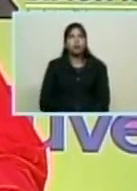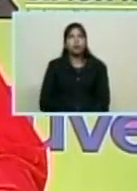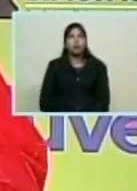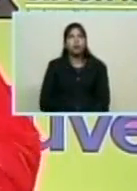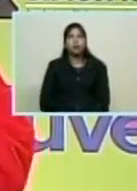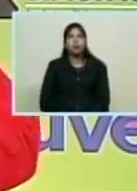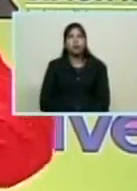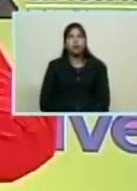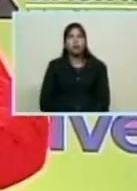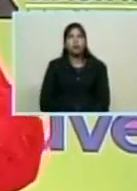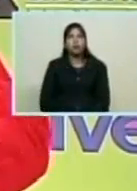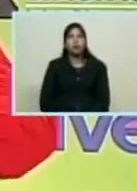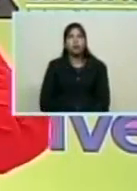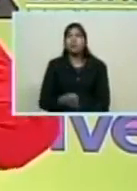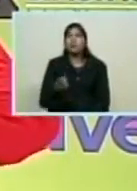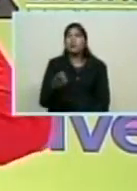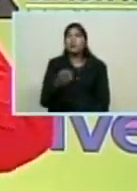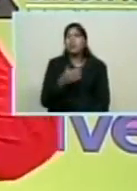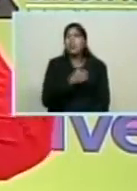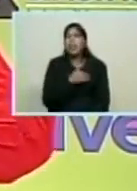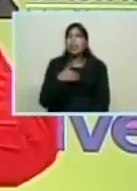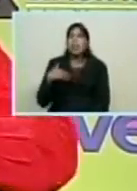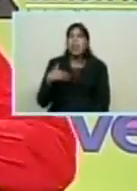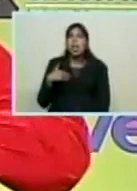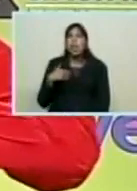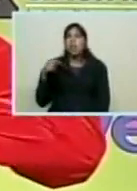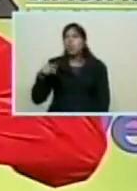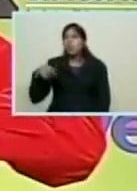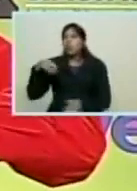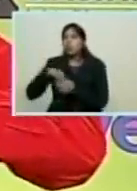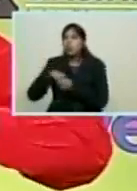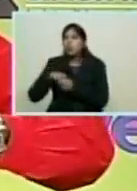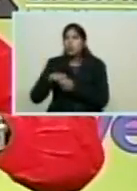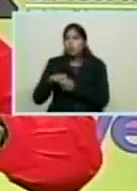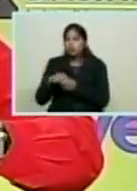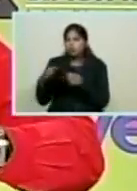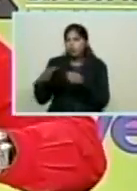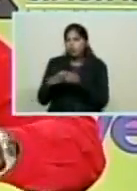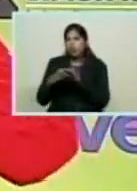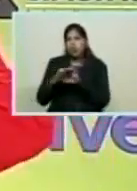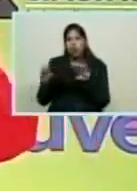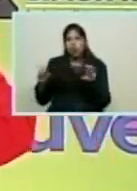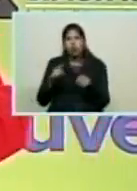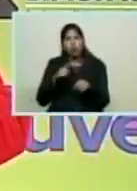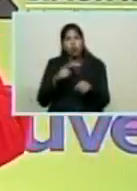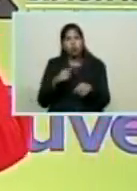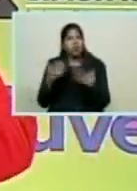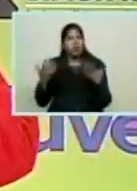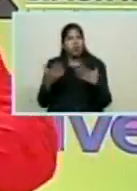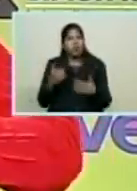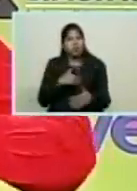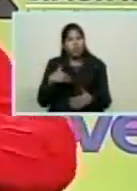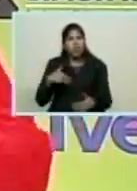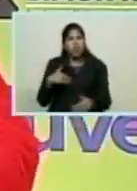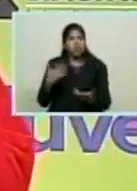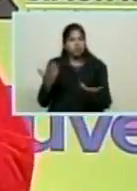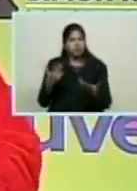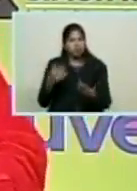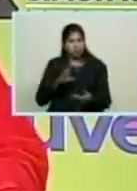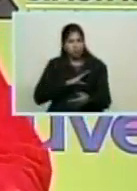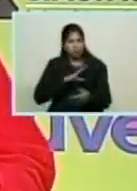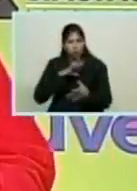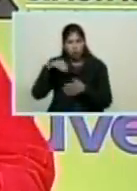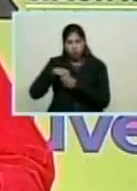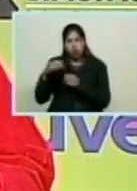¿qué quisieras tú pedirle al magisterio venezolano desde mi corazón? Tú, Maduro, desde tu corazón, ¿qué quisieras pedirle